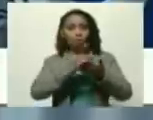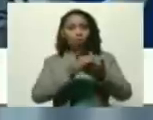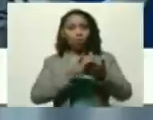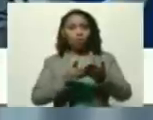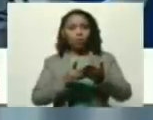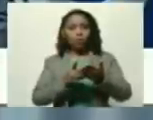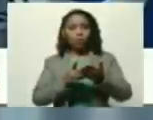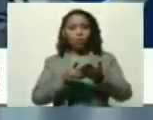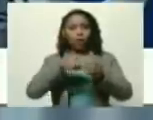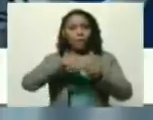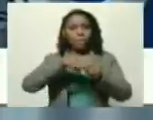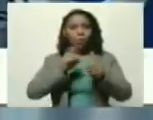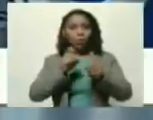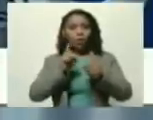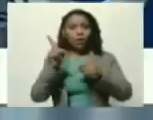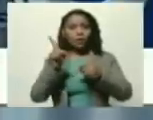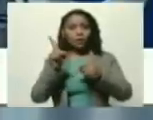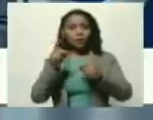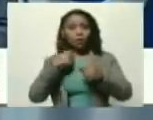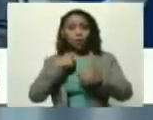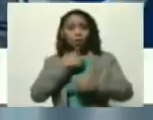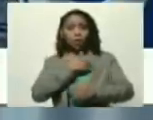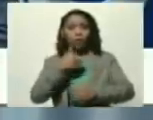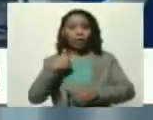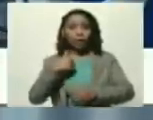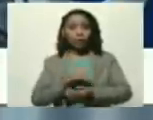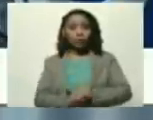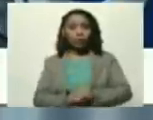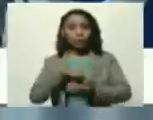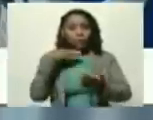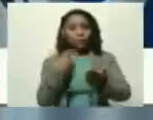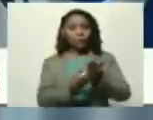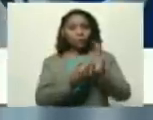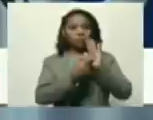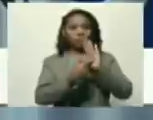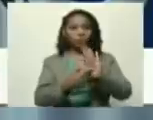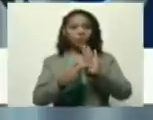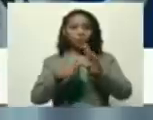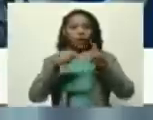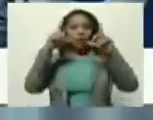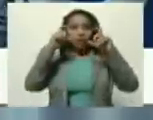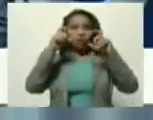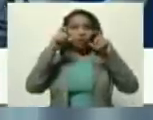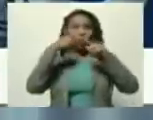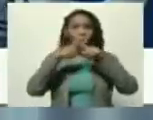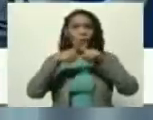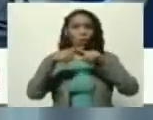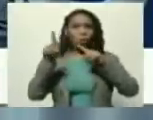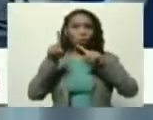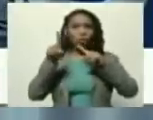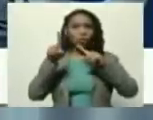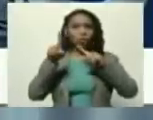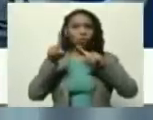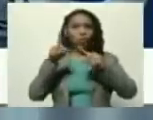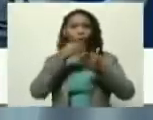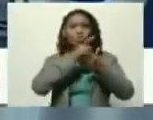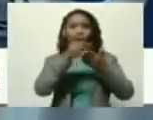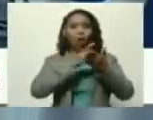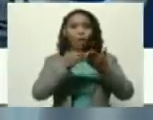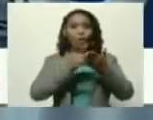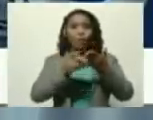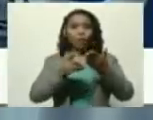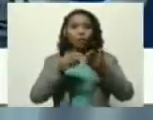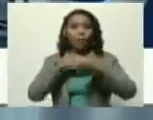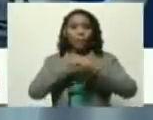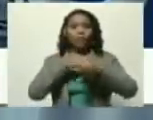de desincorporación. En tal sentido, yo quiero mostrar también esta circular. Nosotros en el Ministerio Público ya hemos